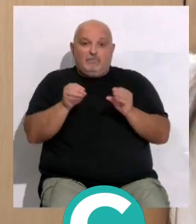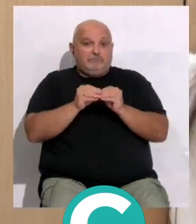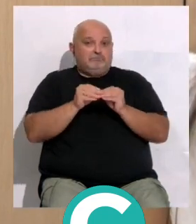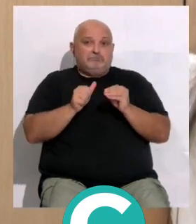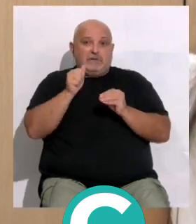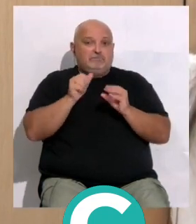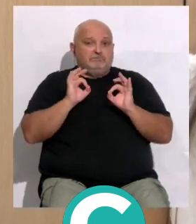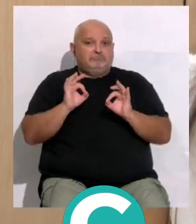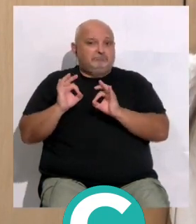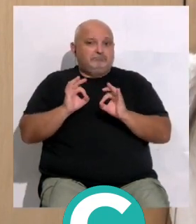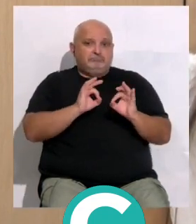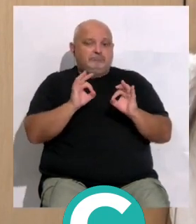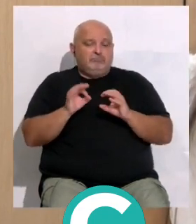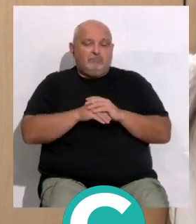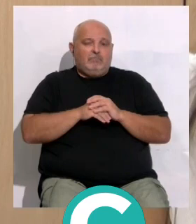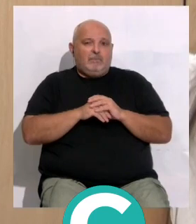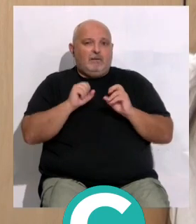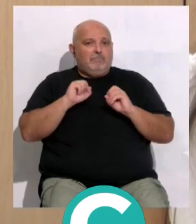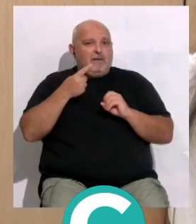son los grandes